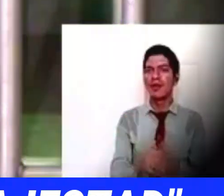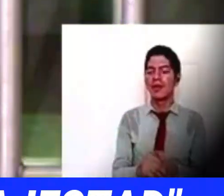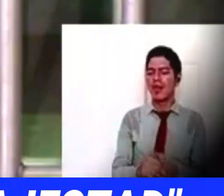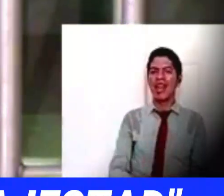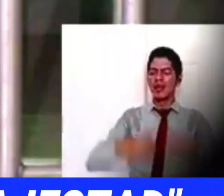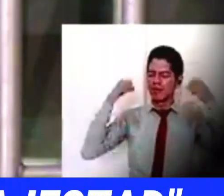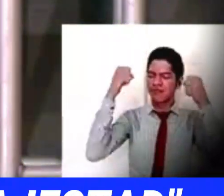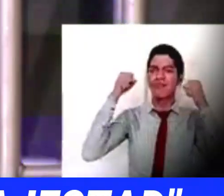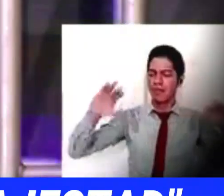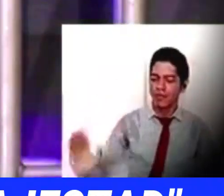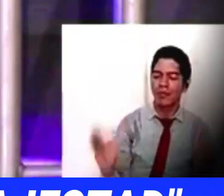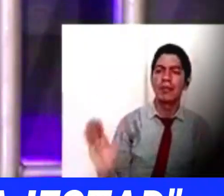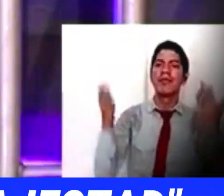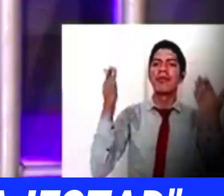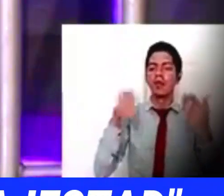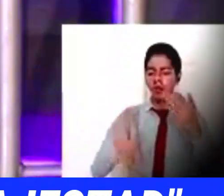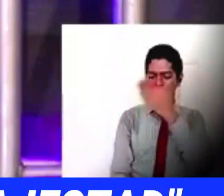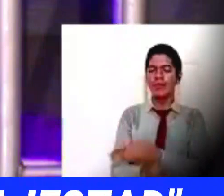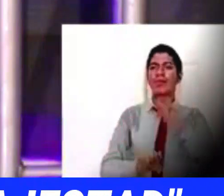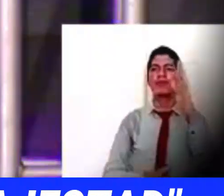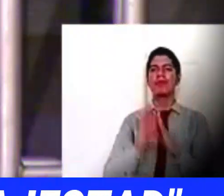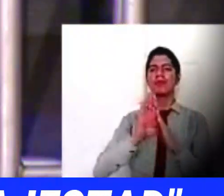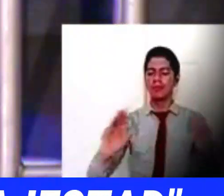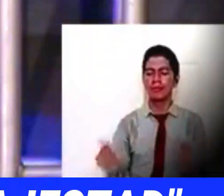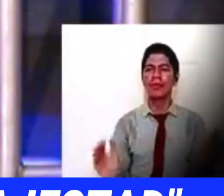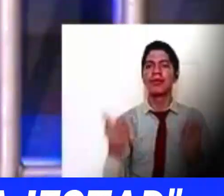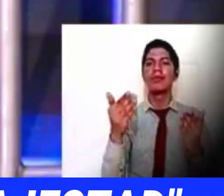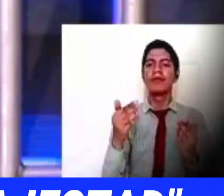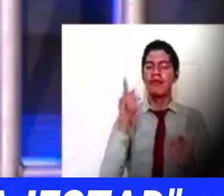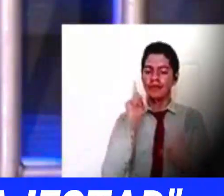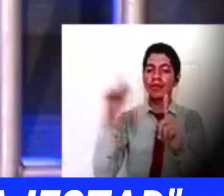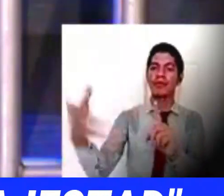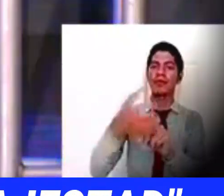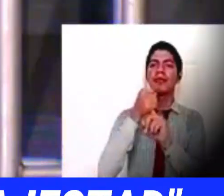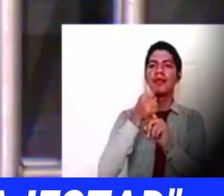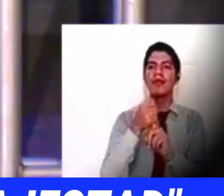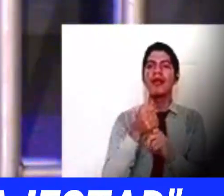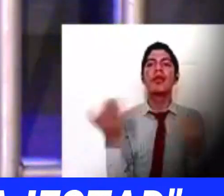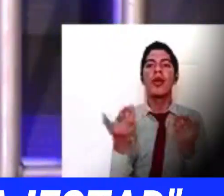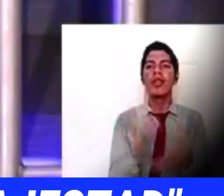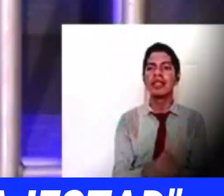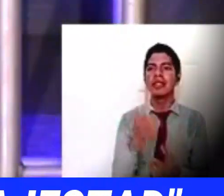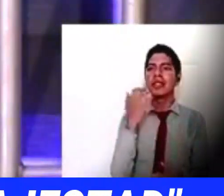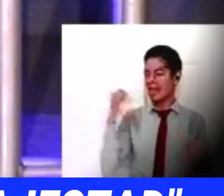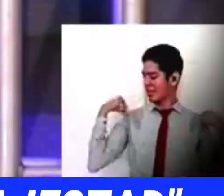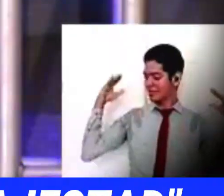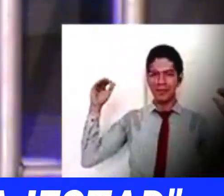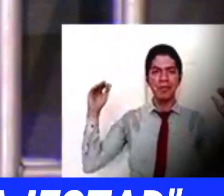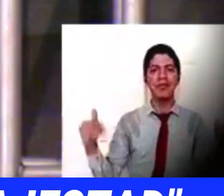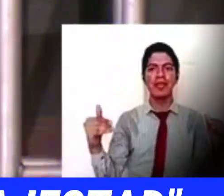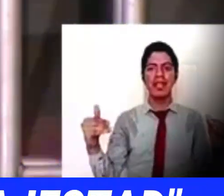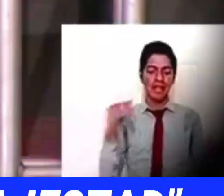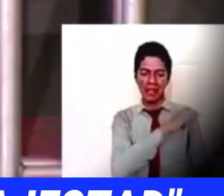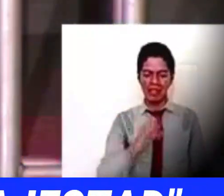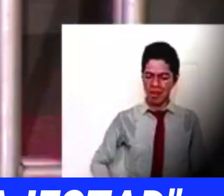vas a salir adelante, ánimo, que vas a llegar. En la gradería hay ángeles, en la gradería están los hombres que también pelearon y ganaron